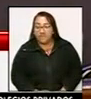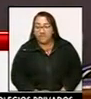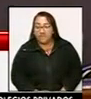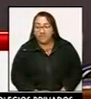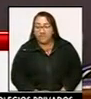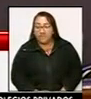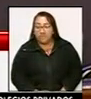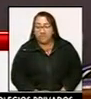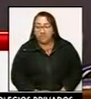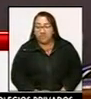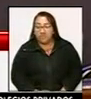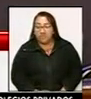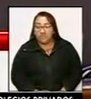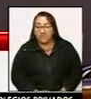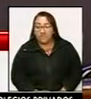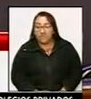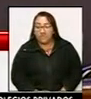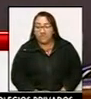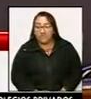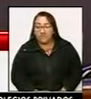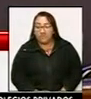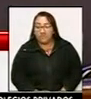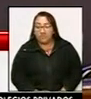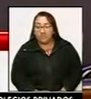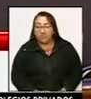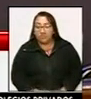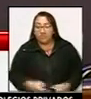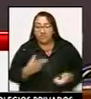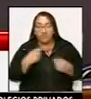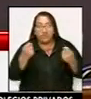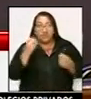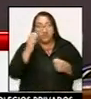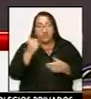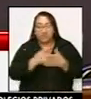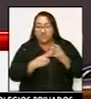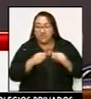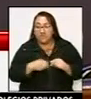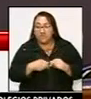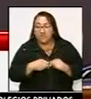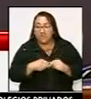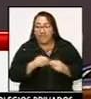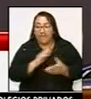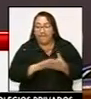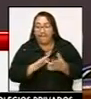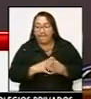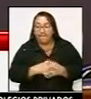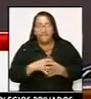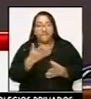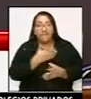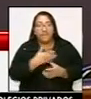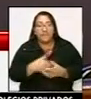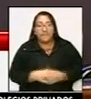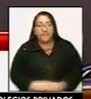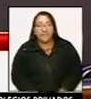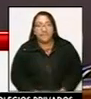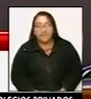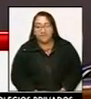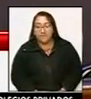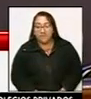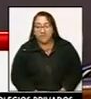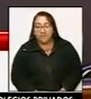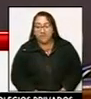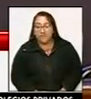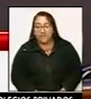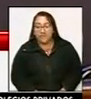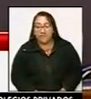¿de qué vamos a celebrar? Yo creo que acá, con el permiso, presidente, lo hablo a título personal,